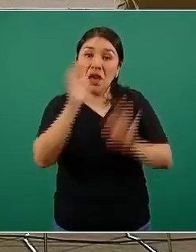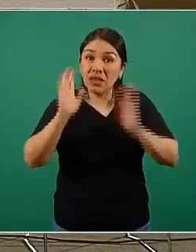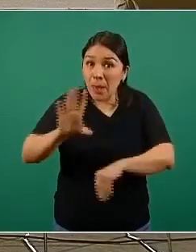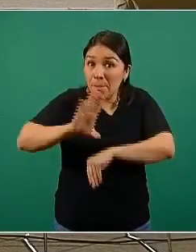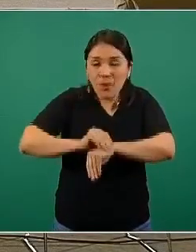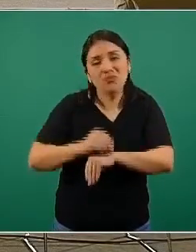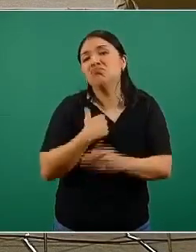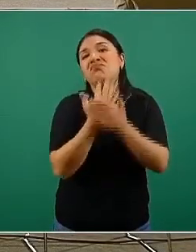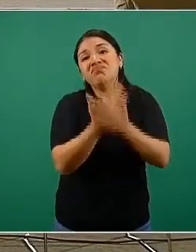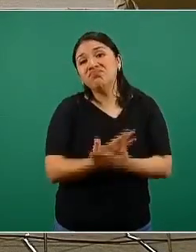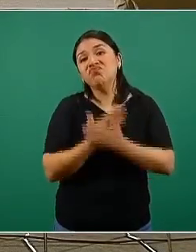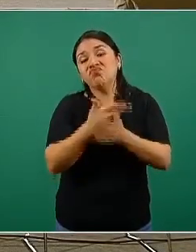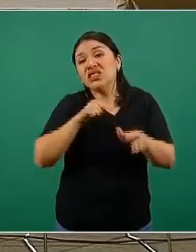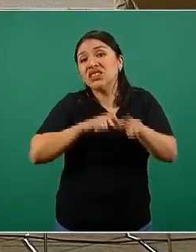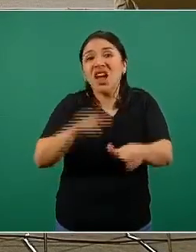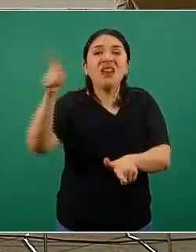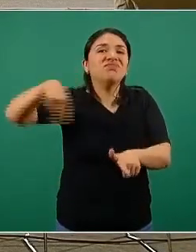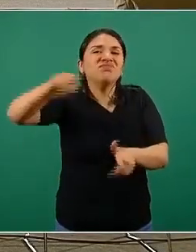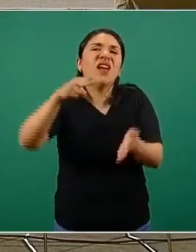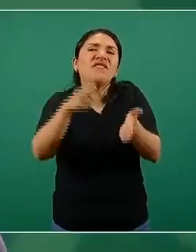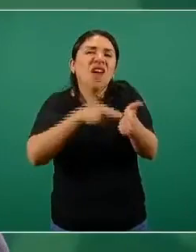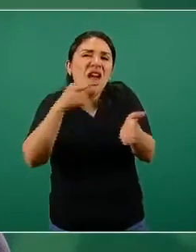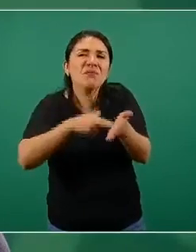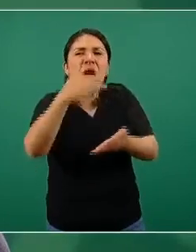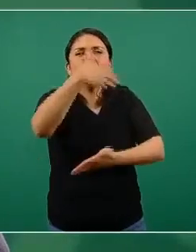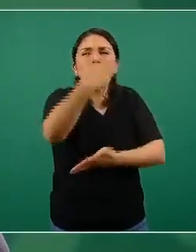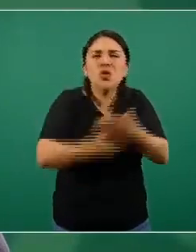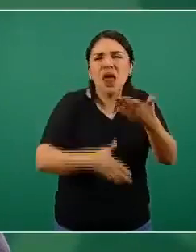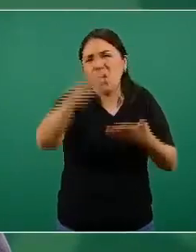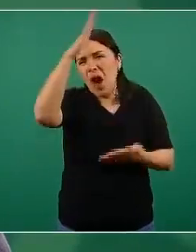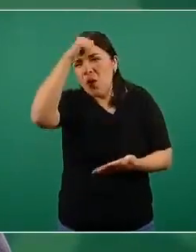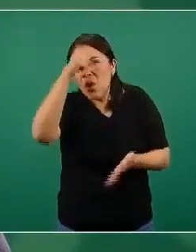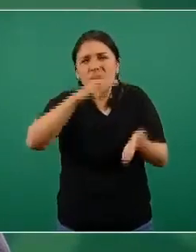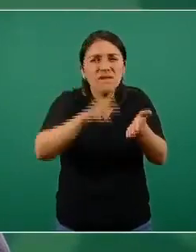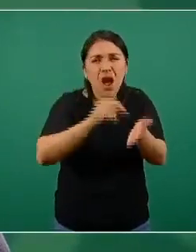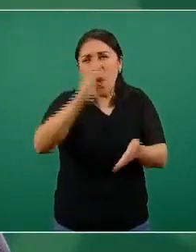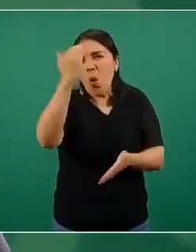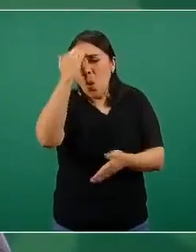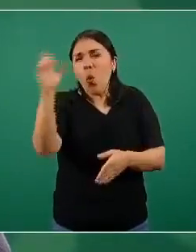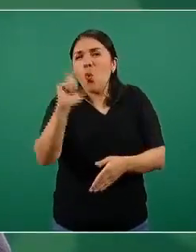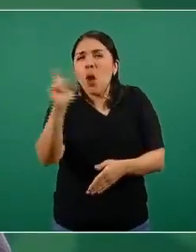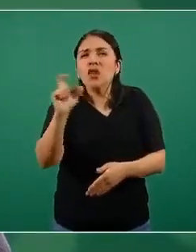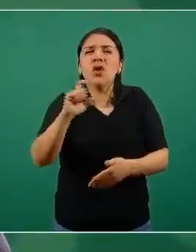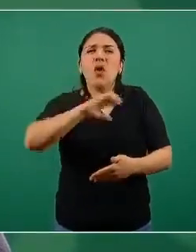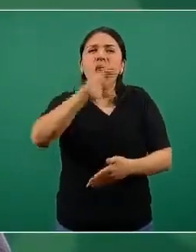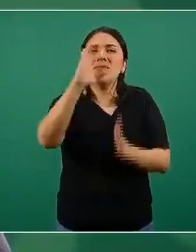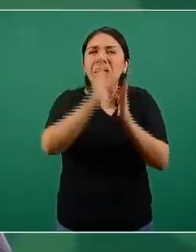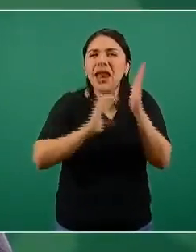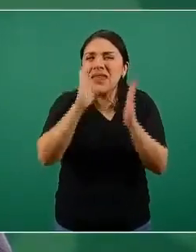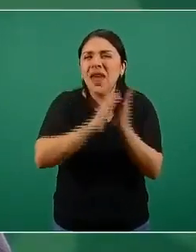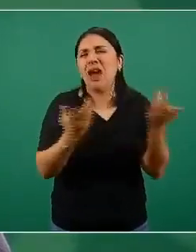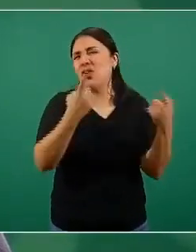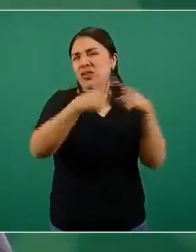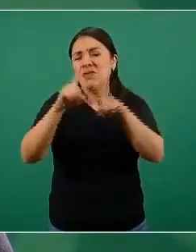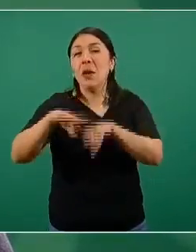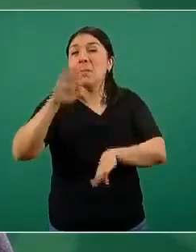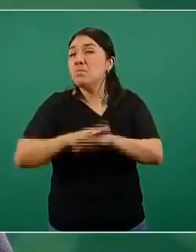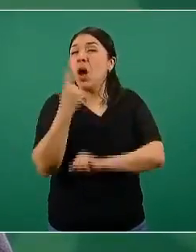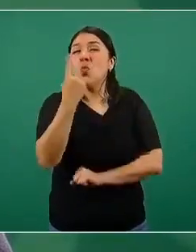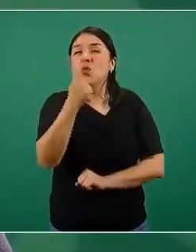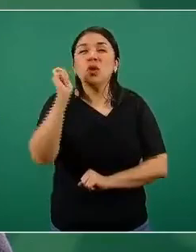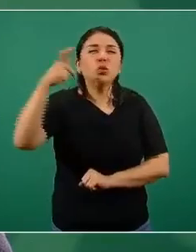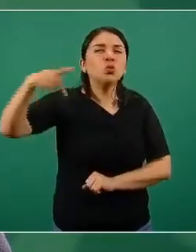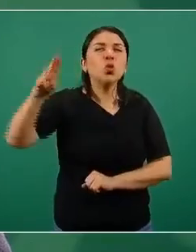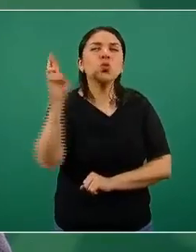en espera, están firmándose los contratos, están firmándose los acuerdos, conocer bien los calendarios, especialmente con Sputnik,